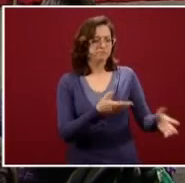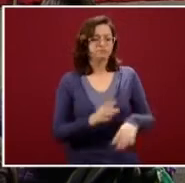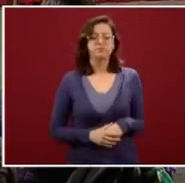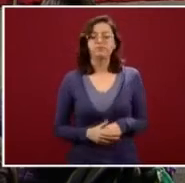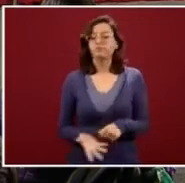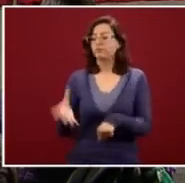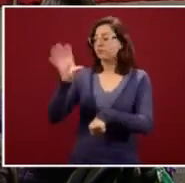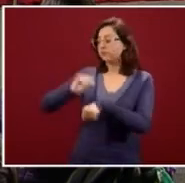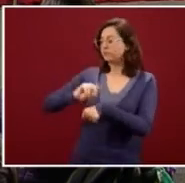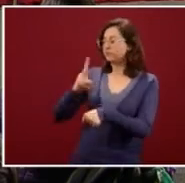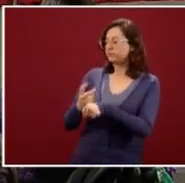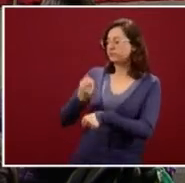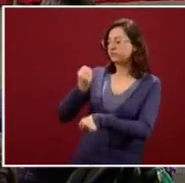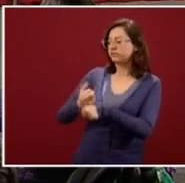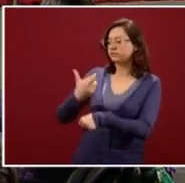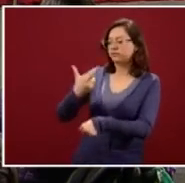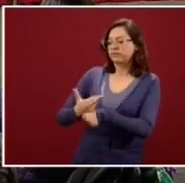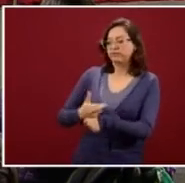permiso, subsecretario.